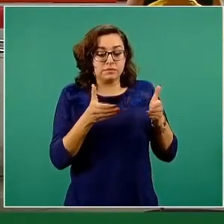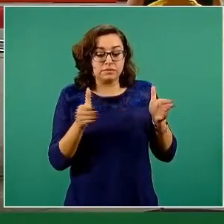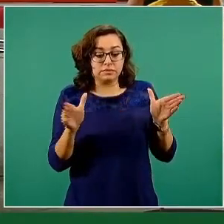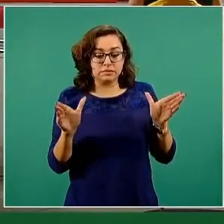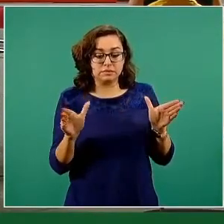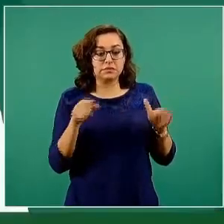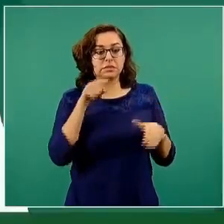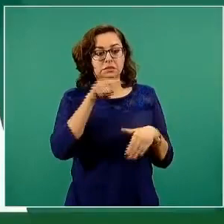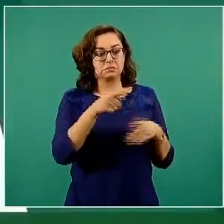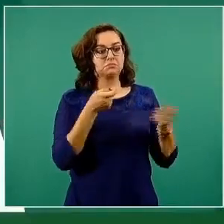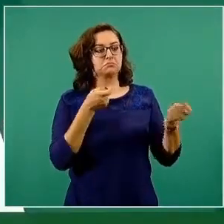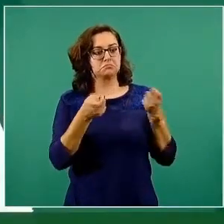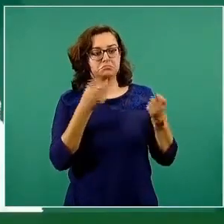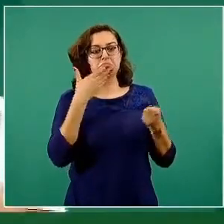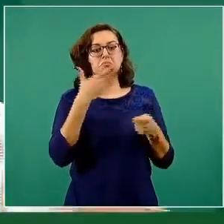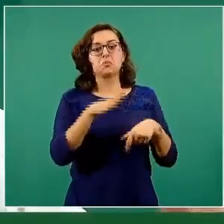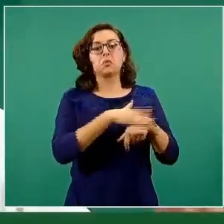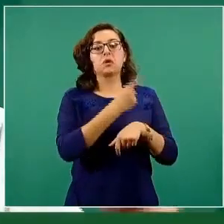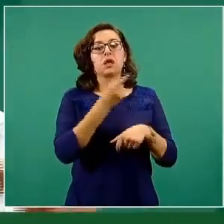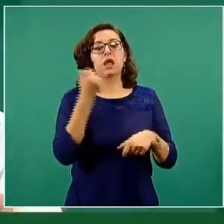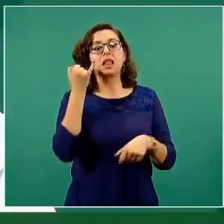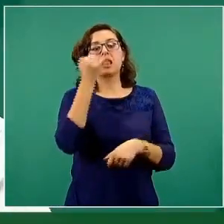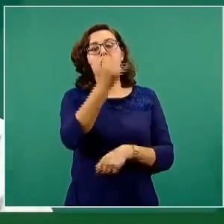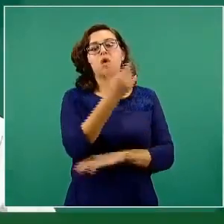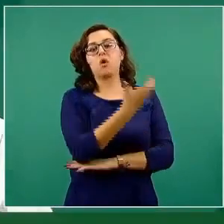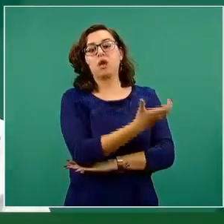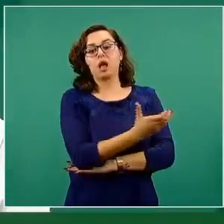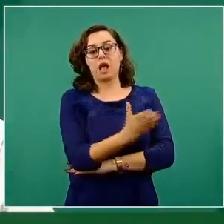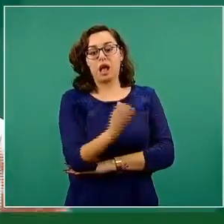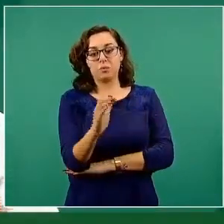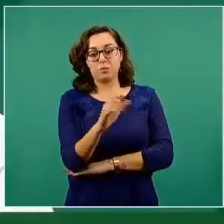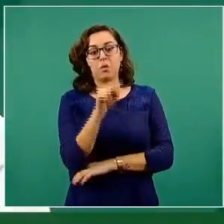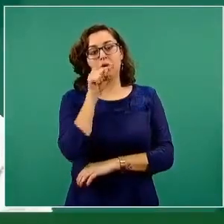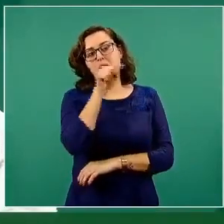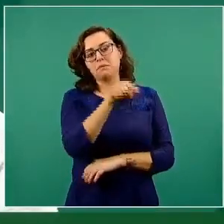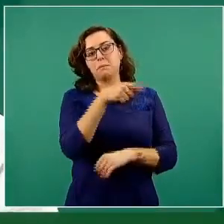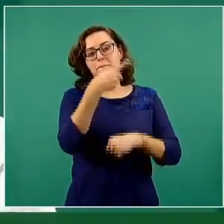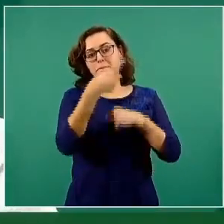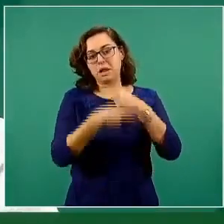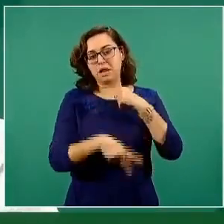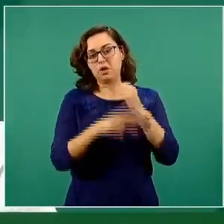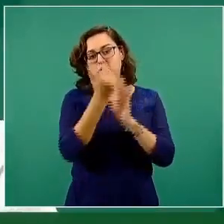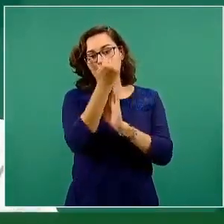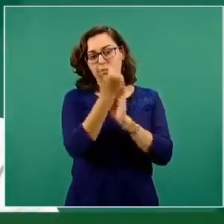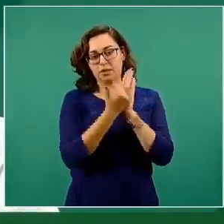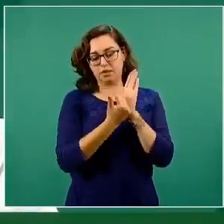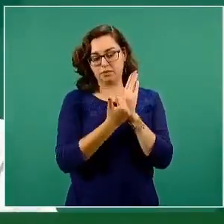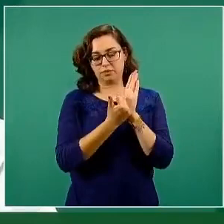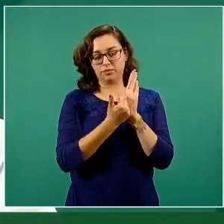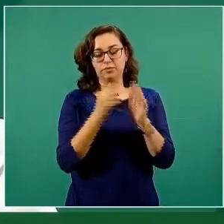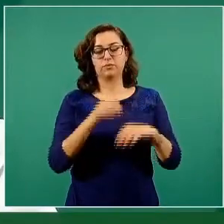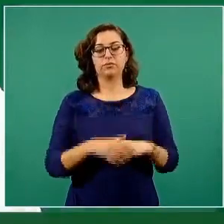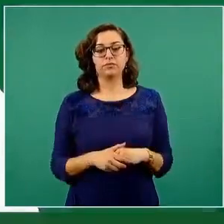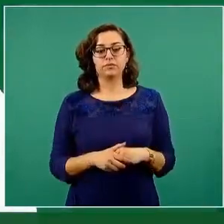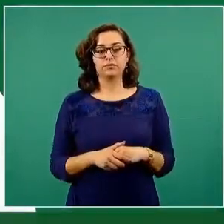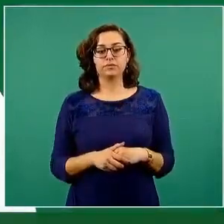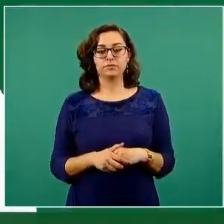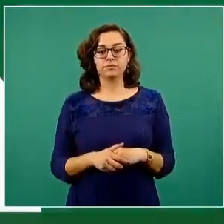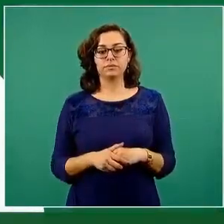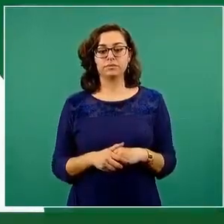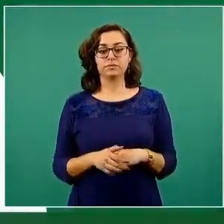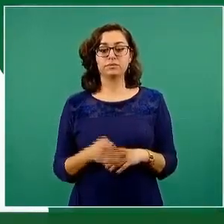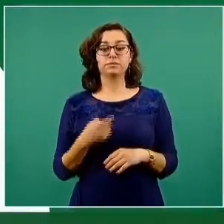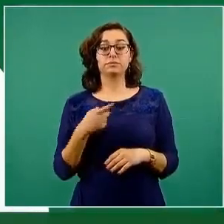en buen control, pero que además, por ser dispersas, tenían menor riesgo de contagio. En Campeche se da una